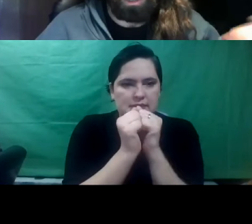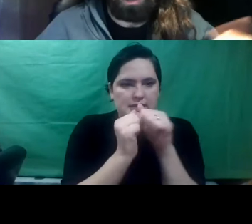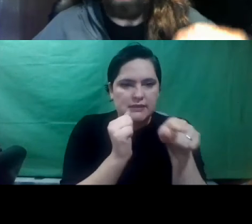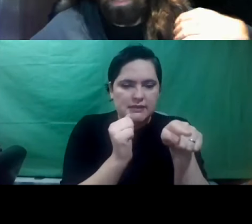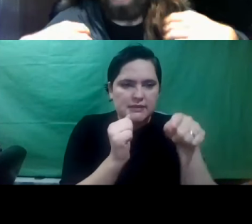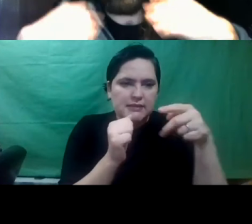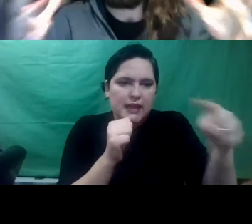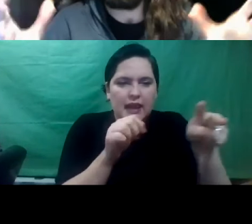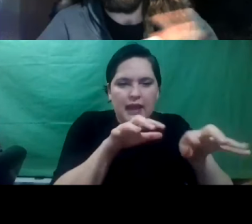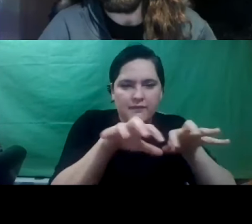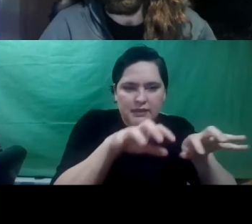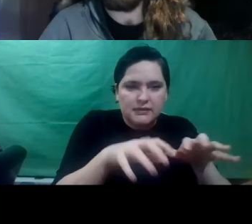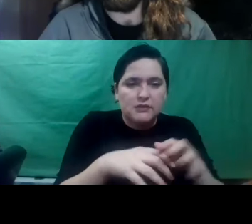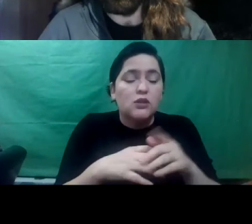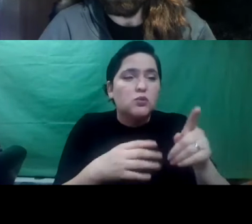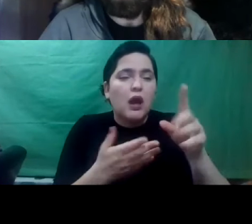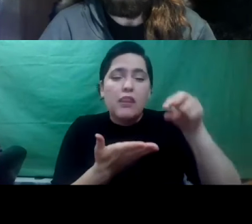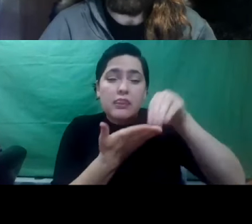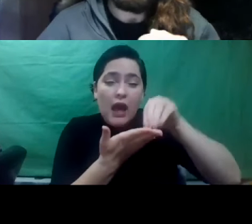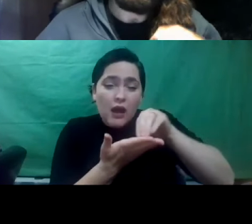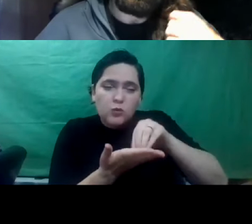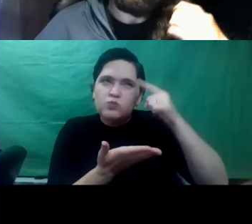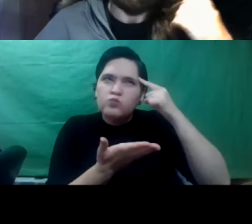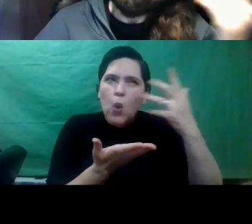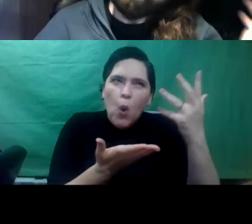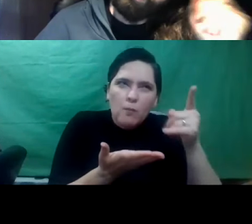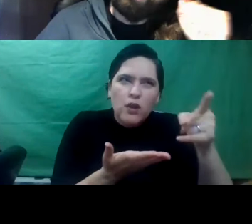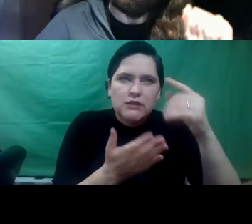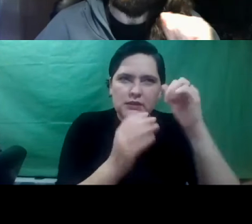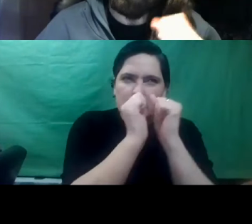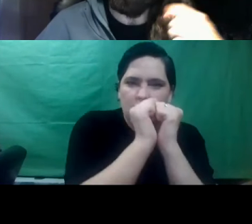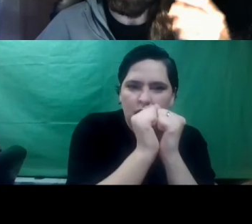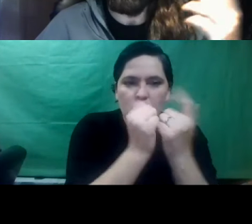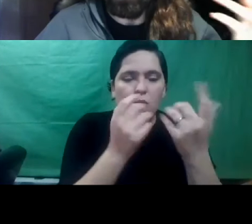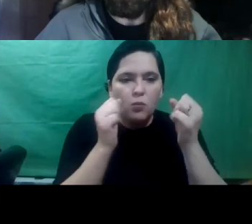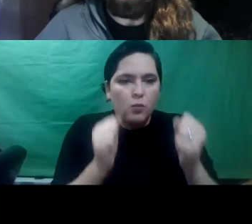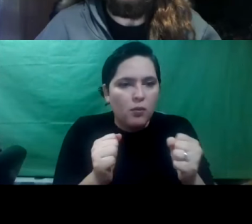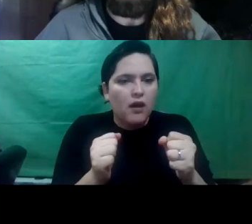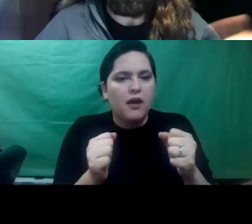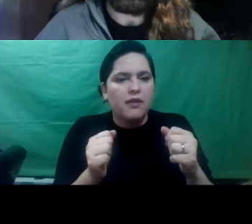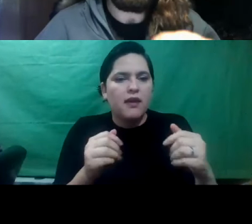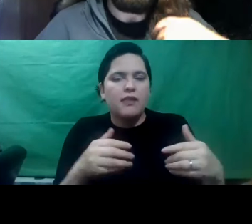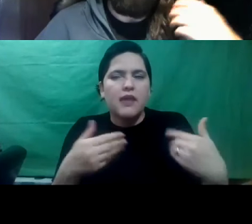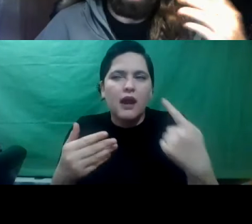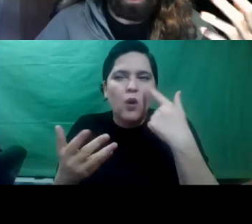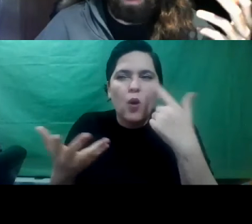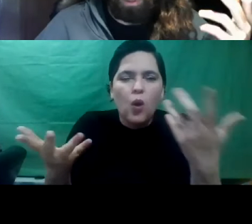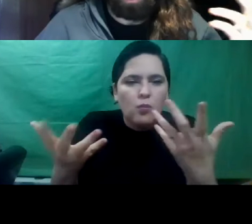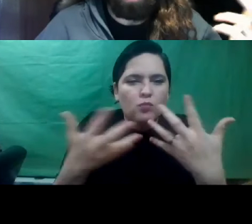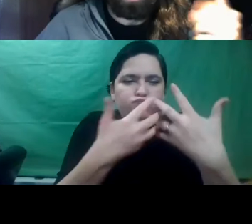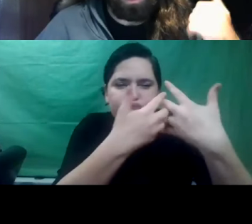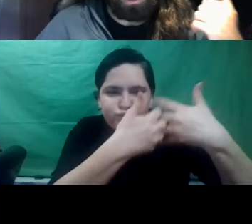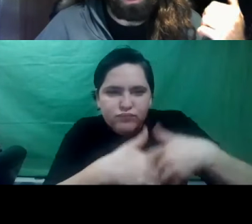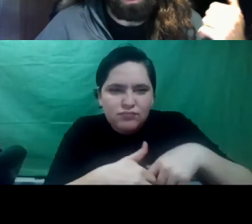modelos generativos van a generar datos semejantes a los del cerebro y con los cuales vamos a poder proponer mecanismos neuronales, evaluar el